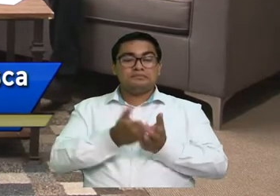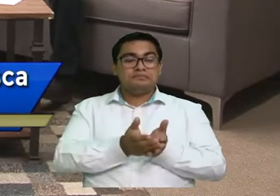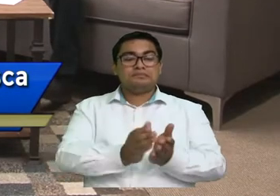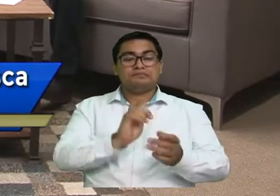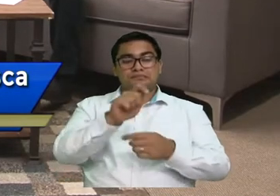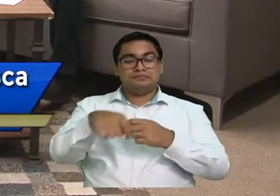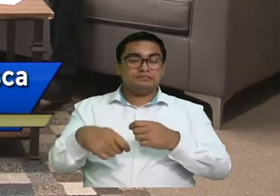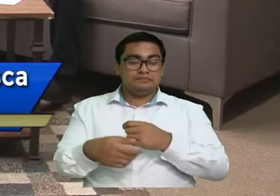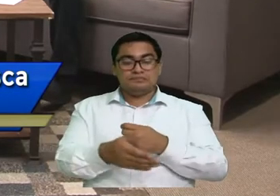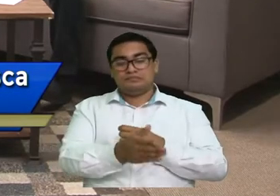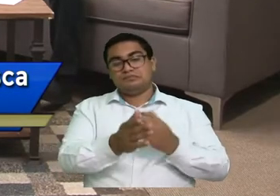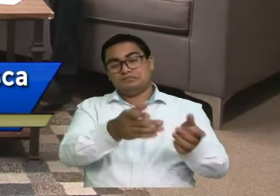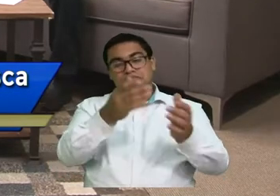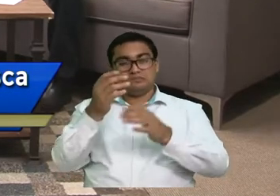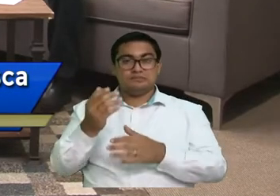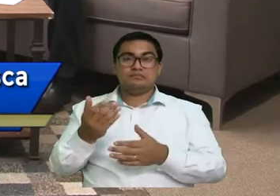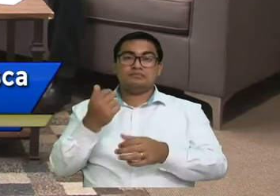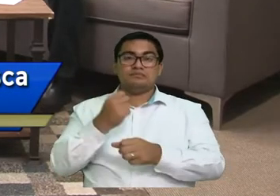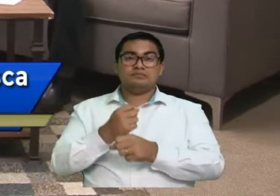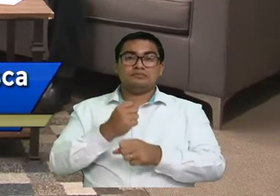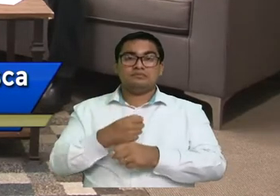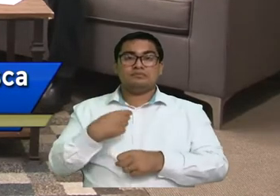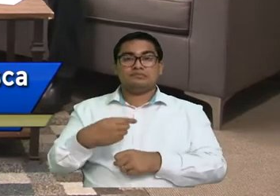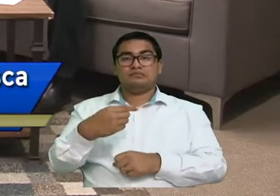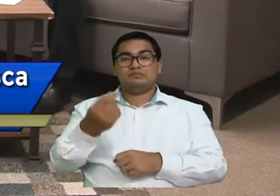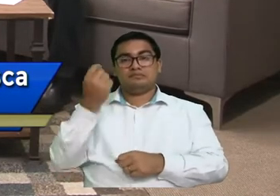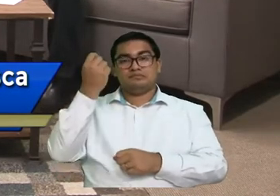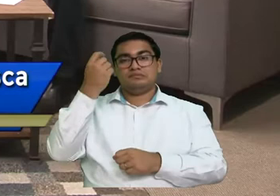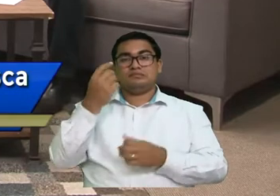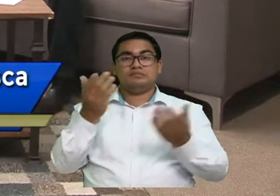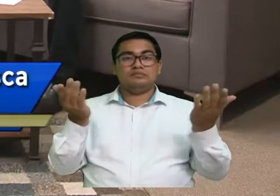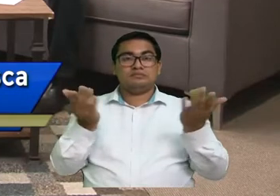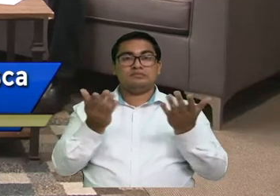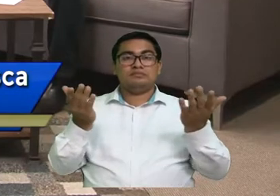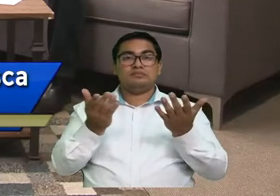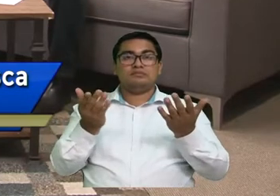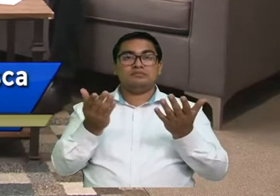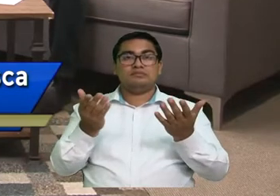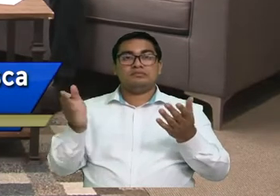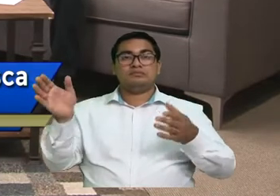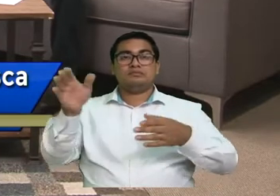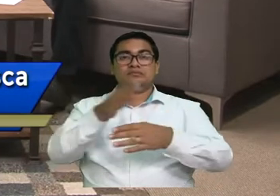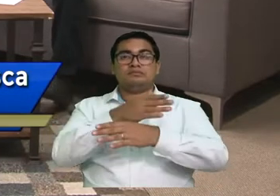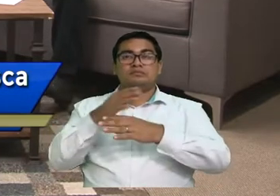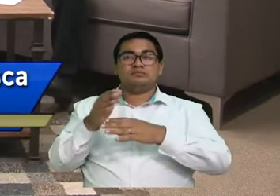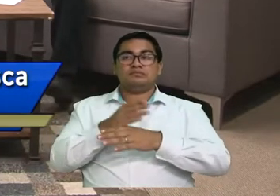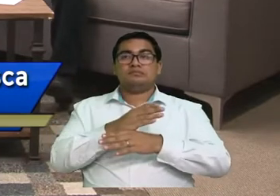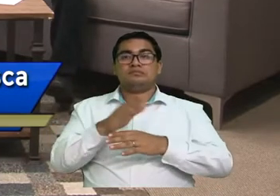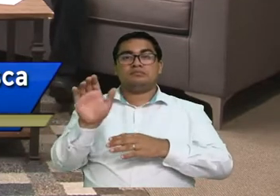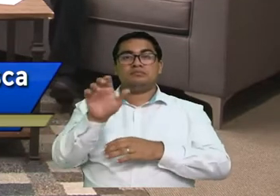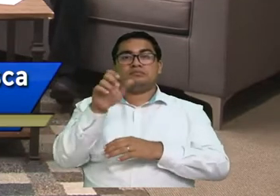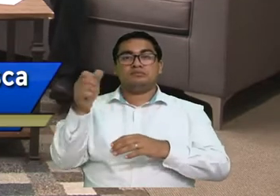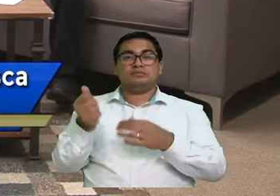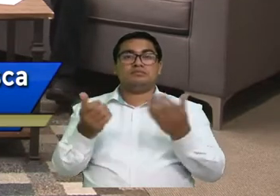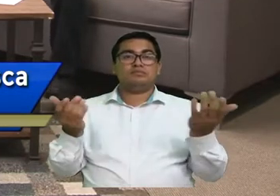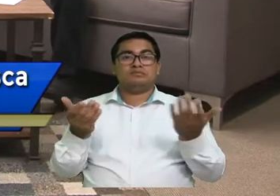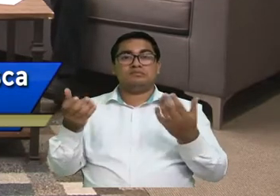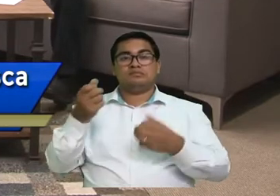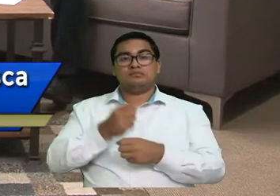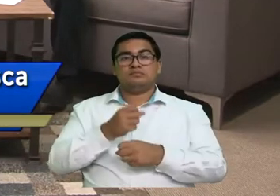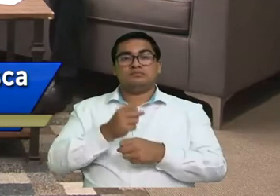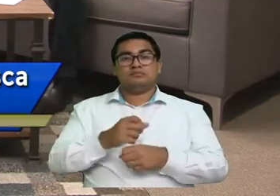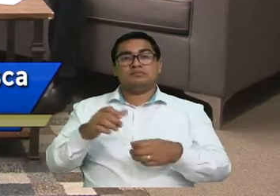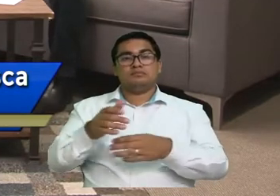esta labor diariamente. Entender un poquito cómo se ha venido movilizando otras líneas de exportación de otros